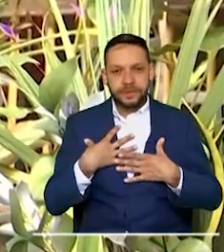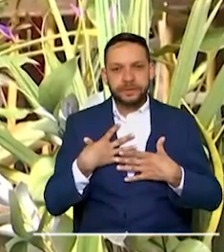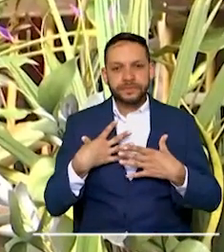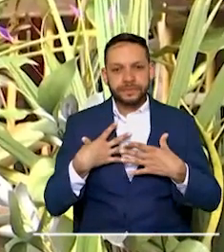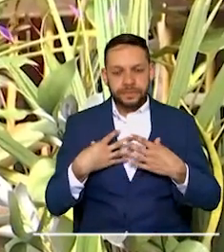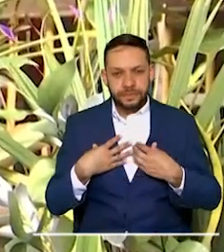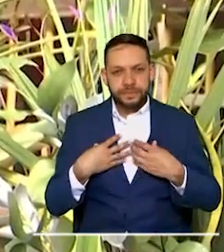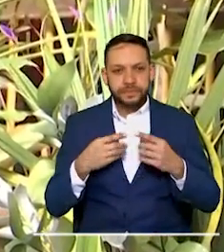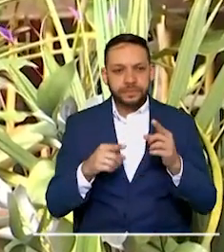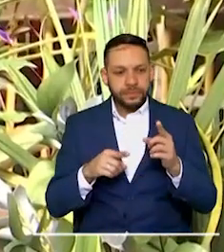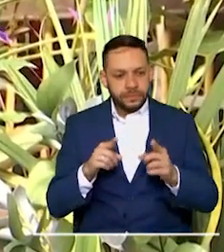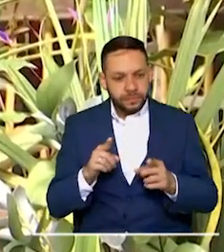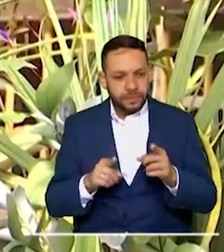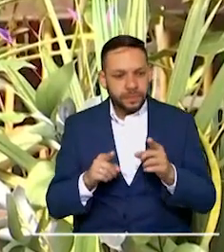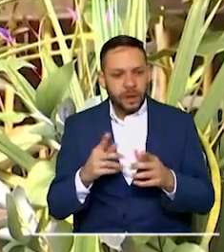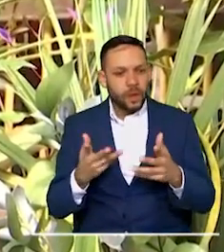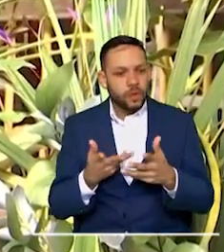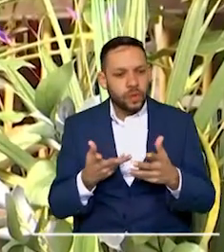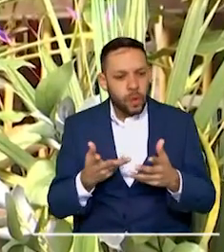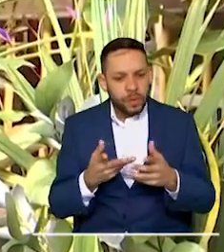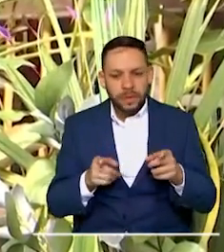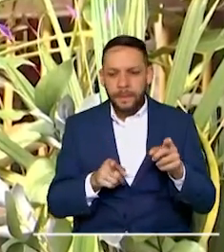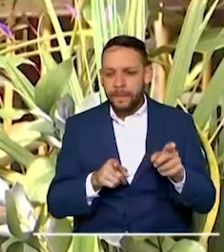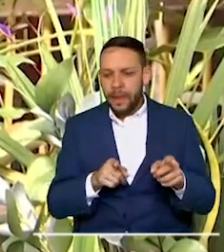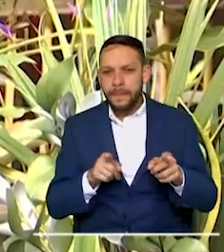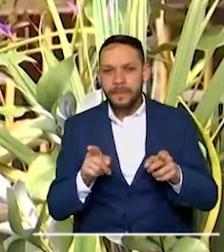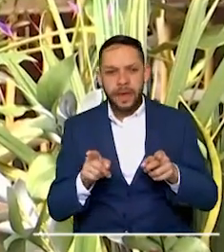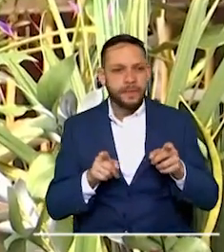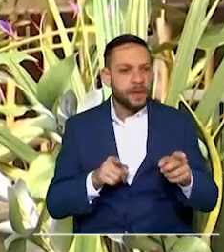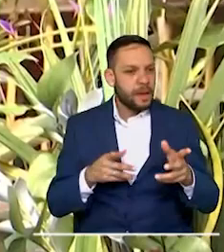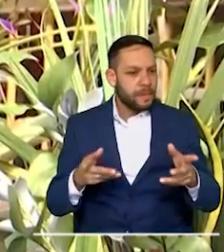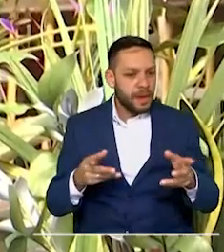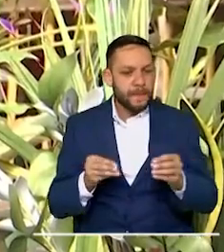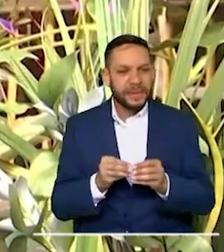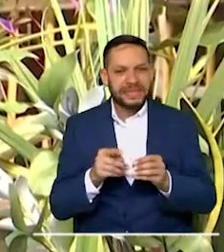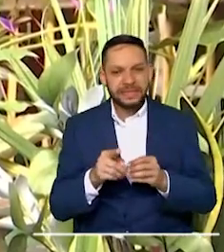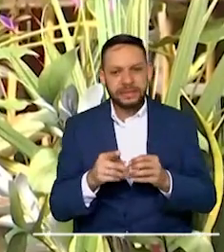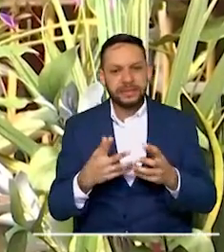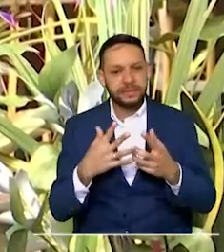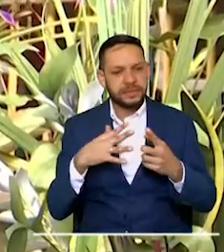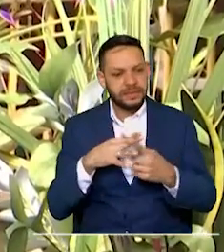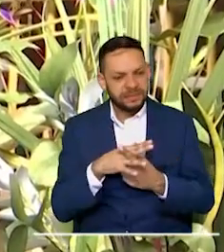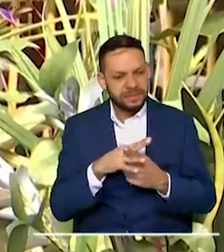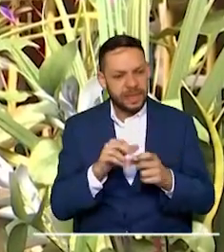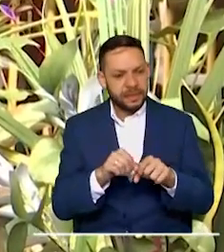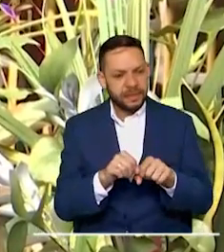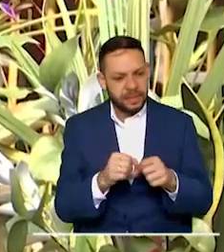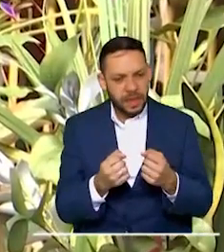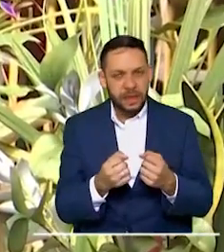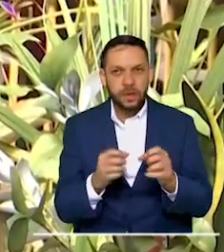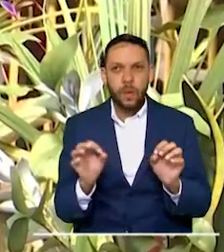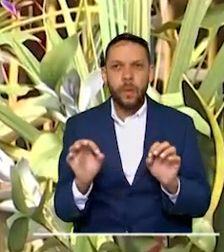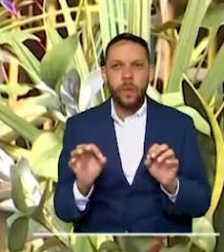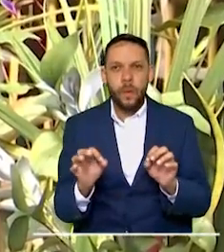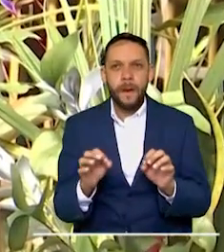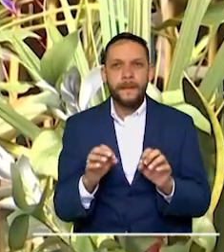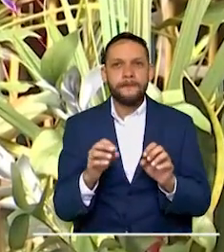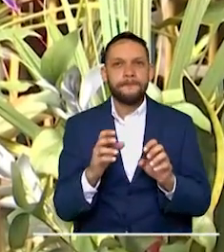digamos que en algunos segmentos pulmonares para ver derrames pleurales y demás, compromisos